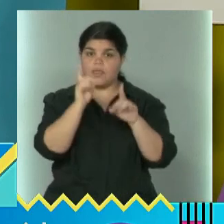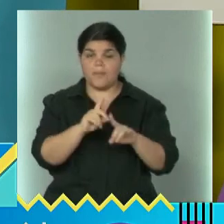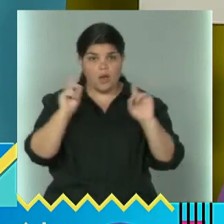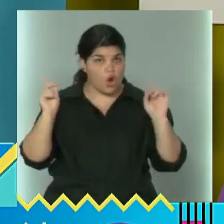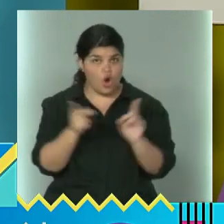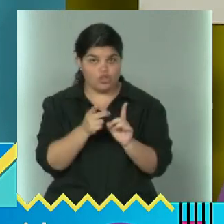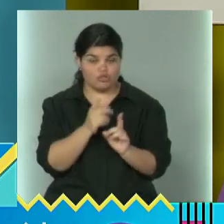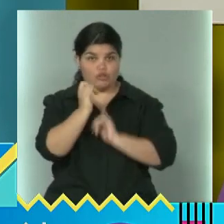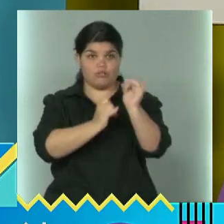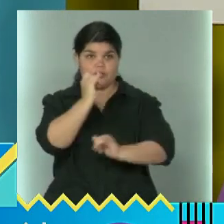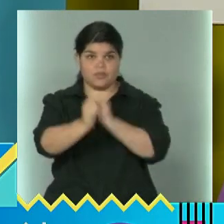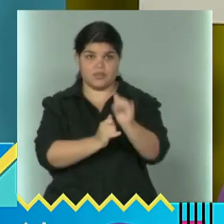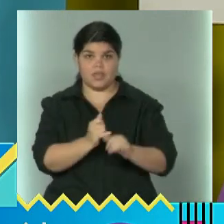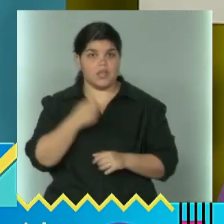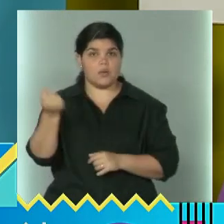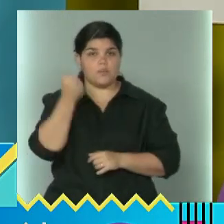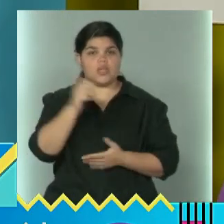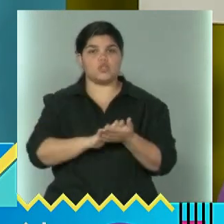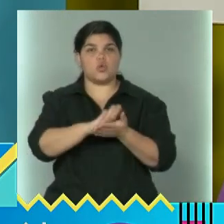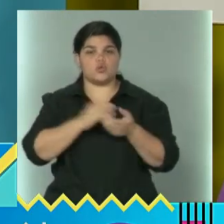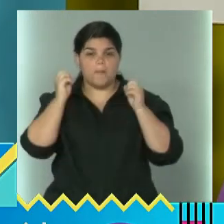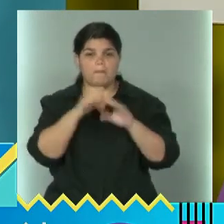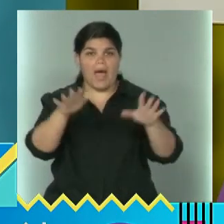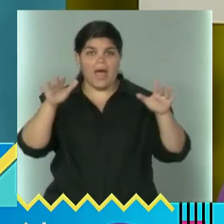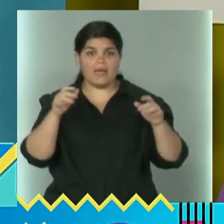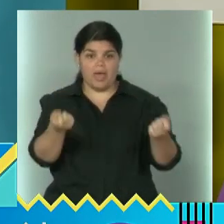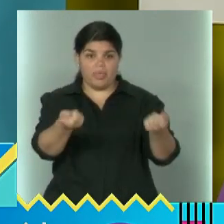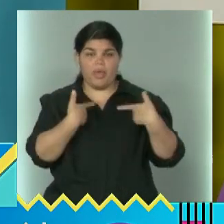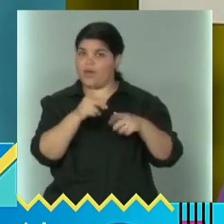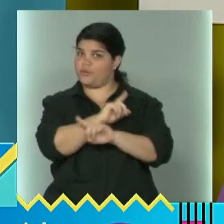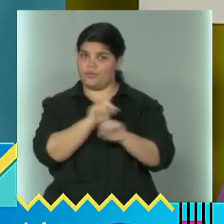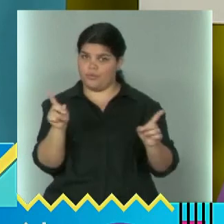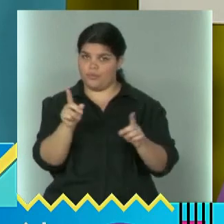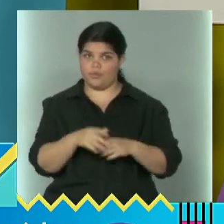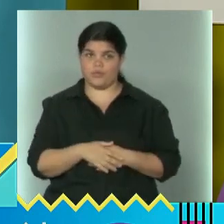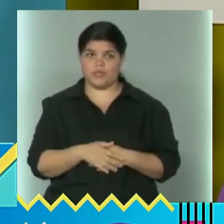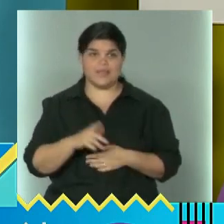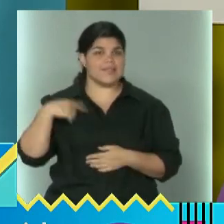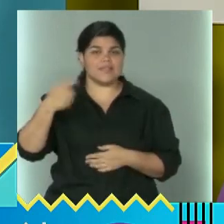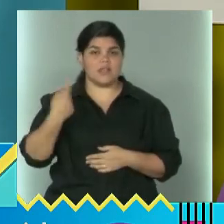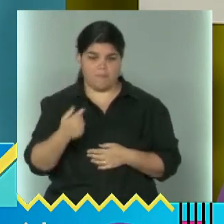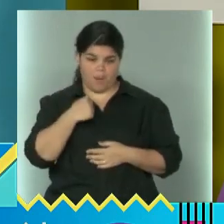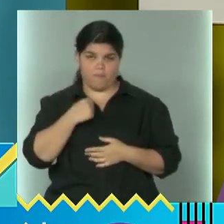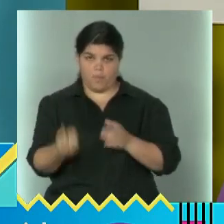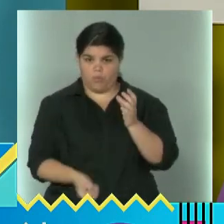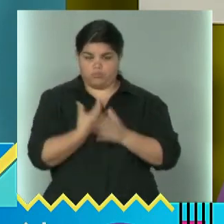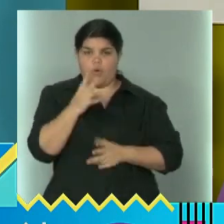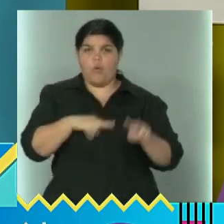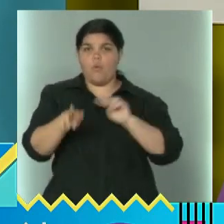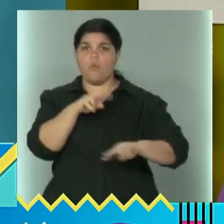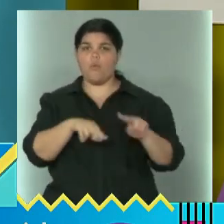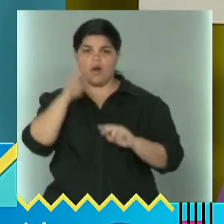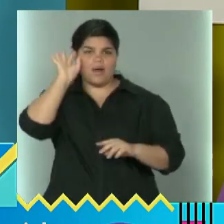cerrar, tener en cuenta que las soluciones no vienen mágicamente, que no hay nadie que nos va a dar la solución, que sino que tiene que ser uno el que las empieza a buscar y